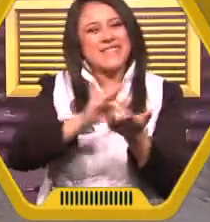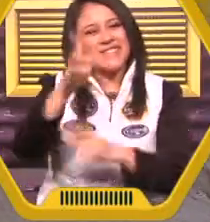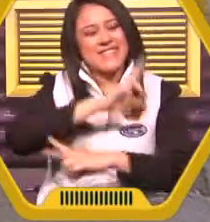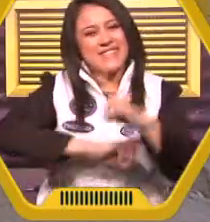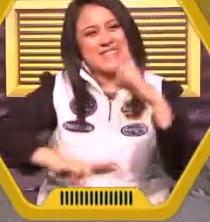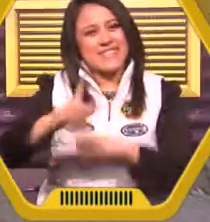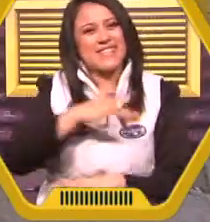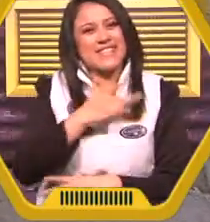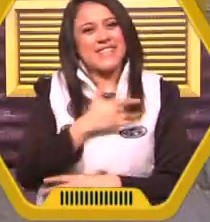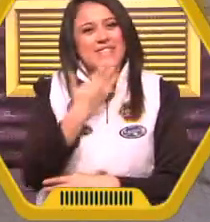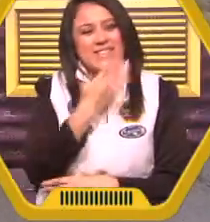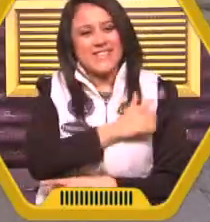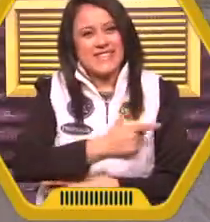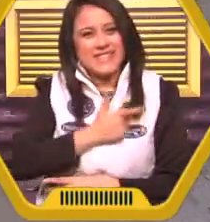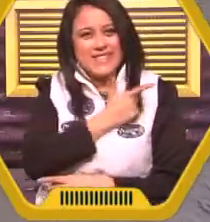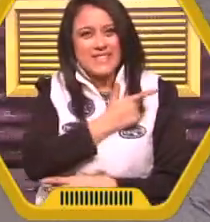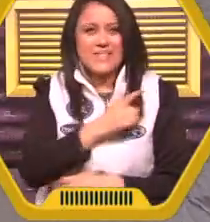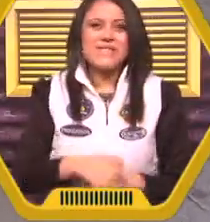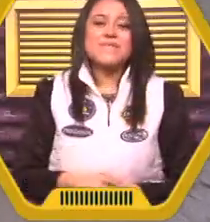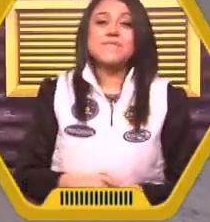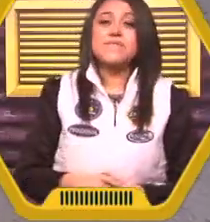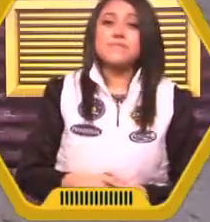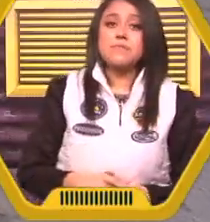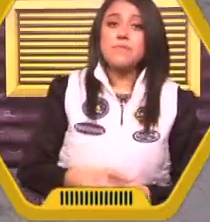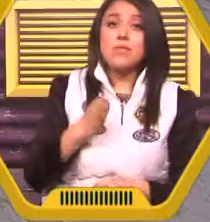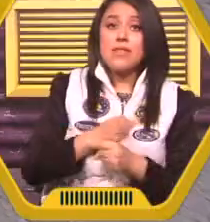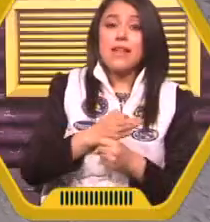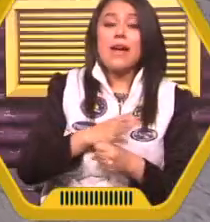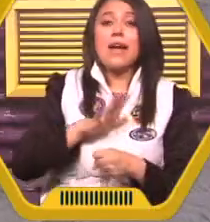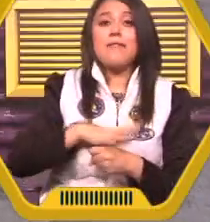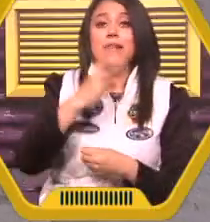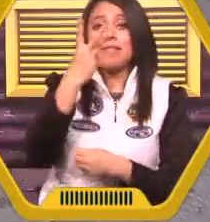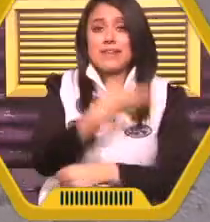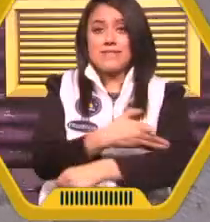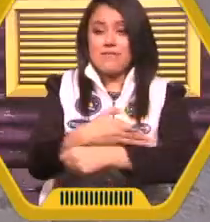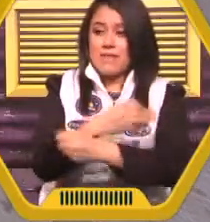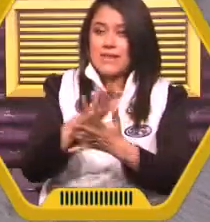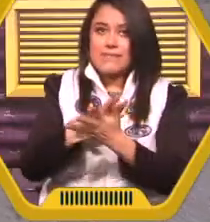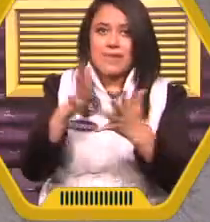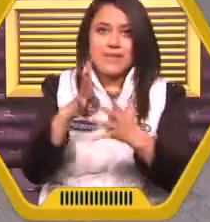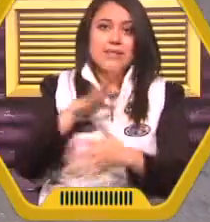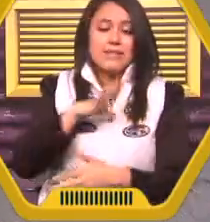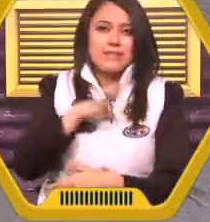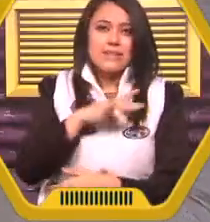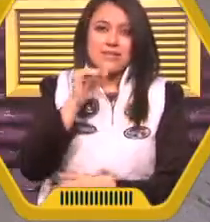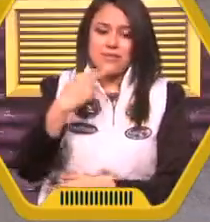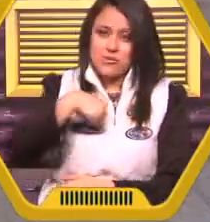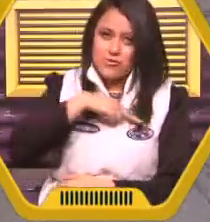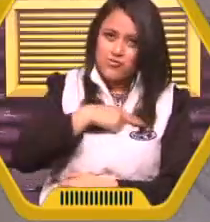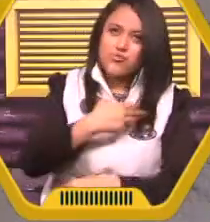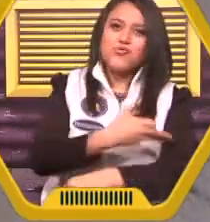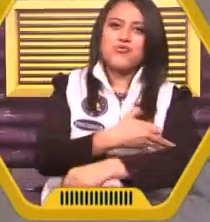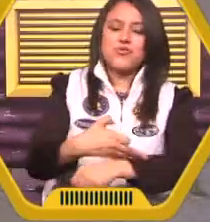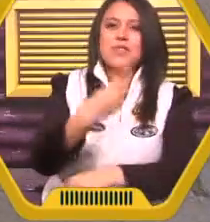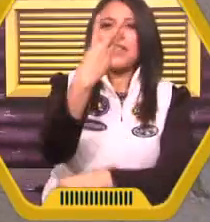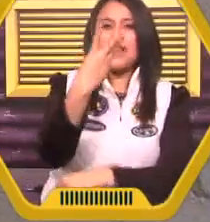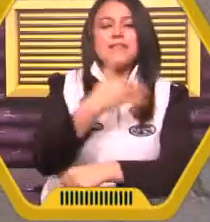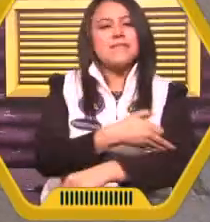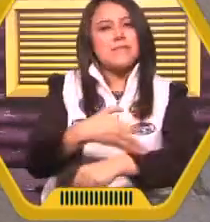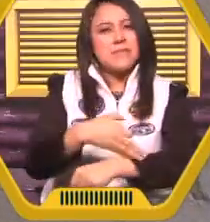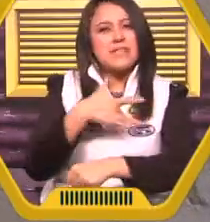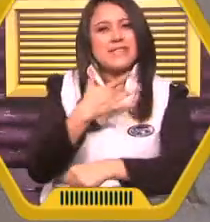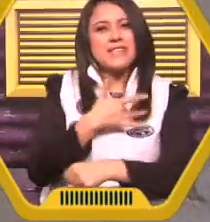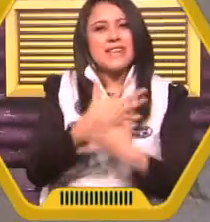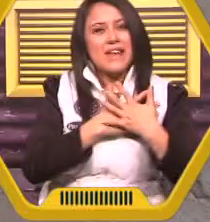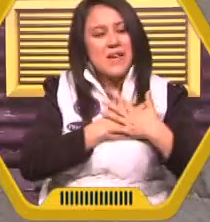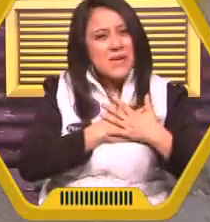gusto. Oye, y este donativo se multiplica por tres familias, ¿no? Ah, claro, somos tres familias muy amorosas,